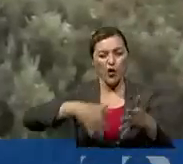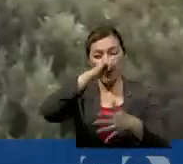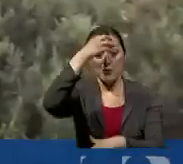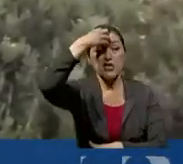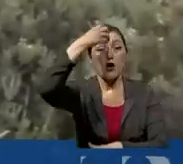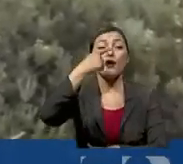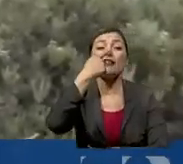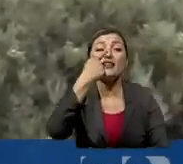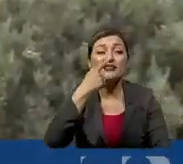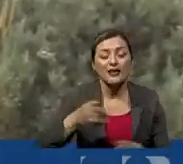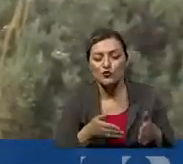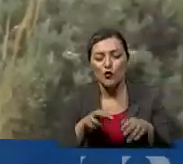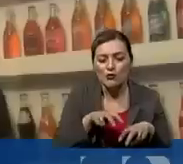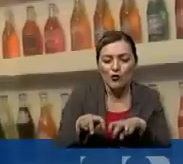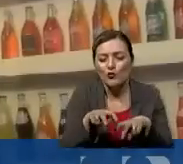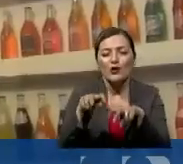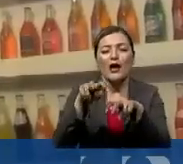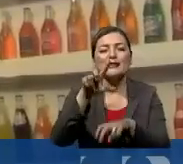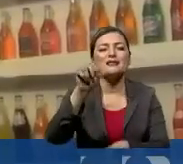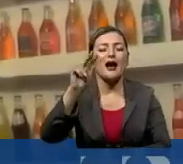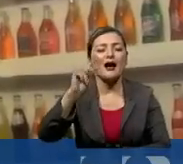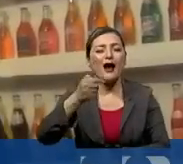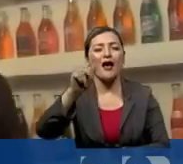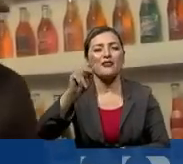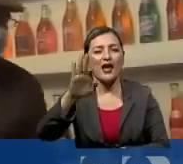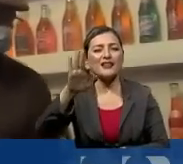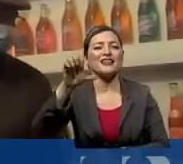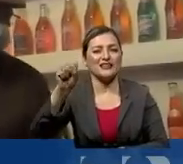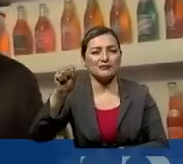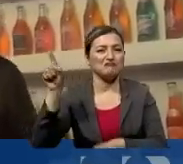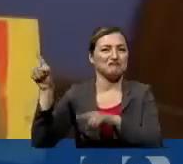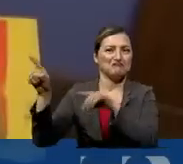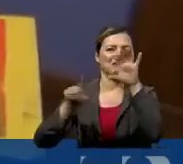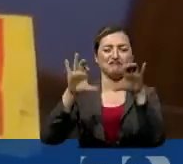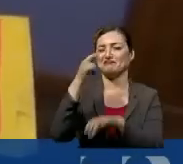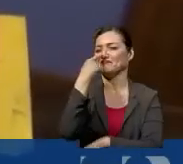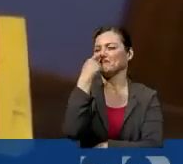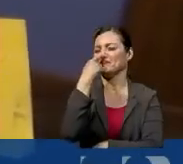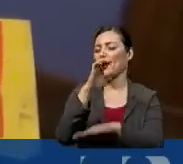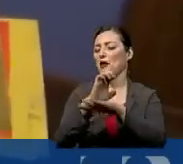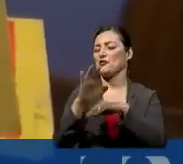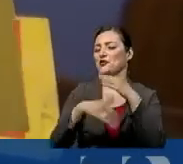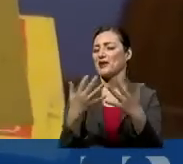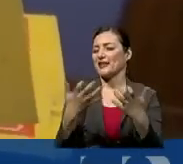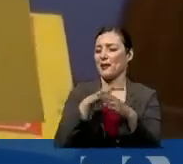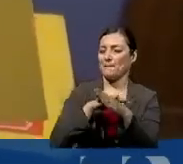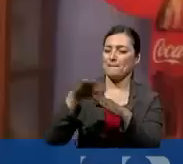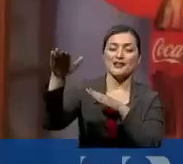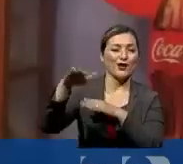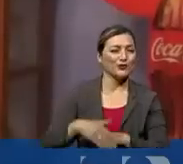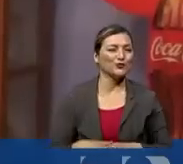los senderos encantados de los yanganates y hoy el Museo de las Gaseosas del Ecuador, al cual todos están